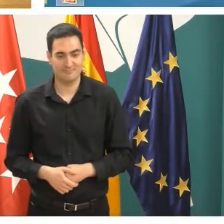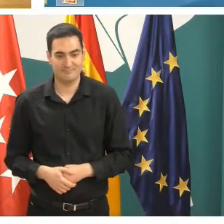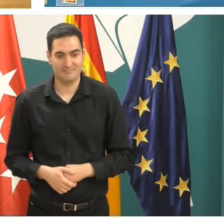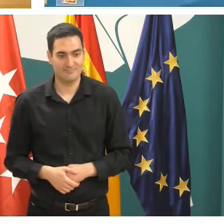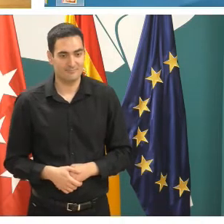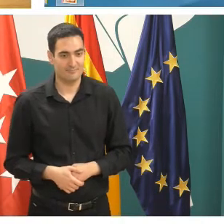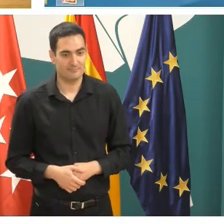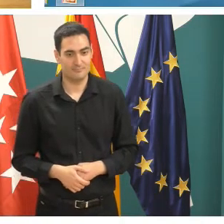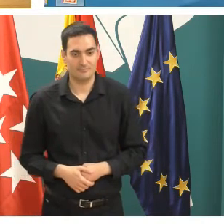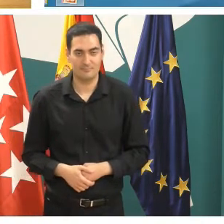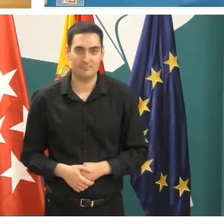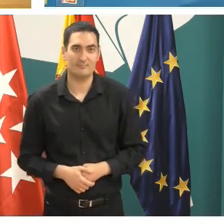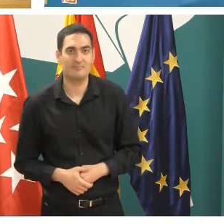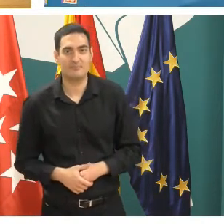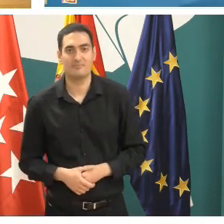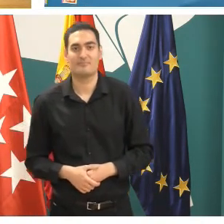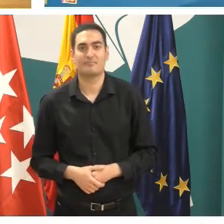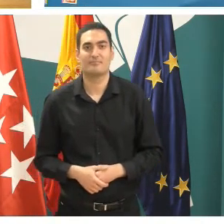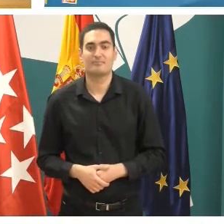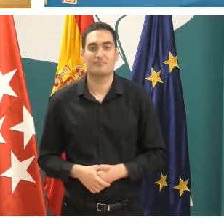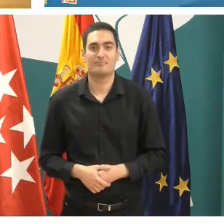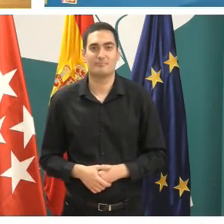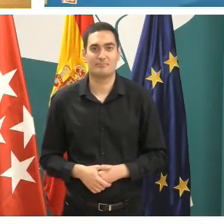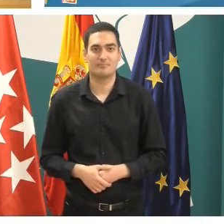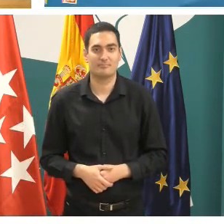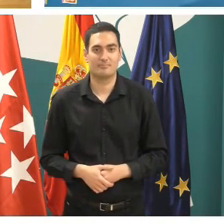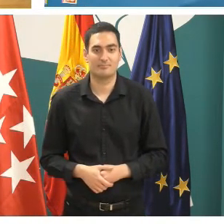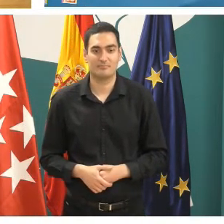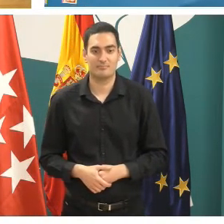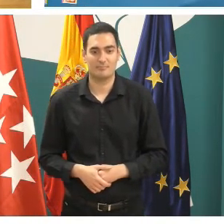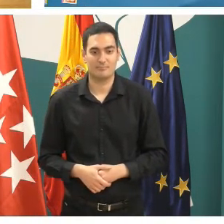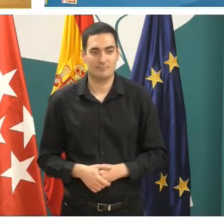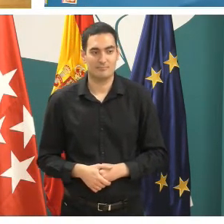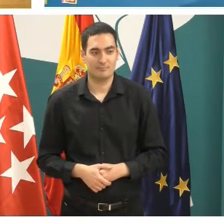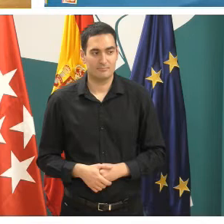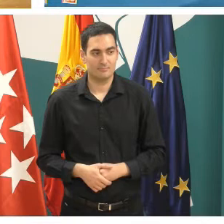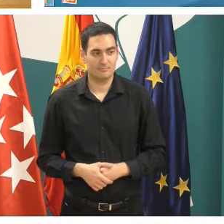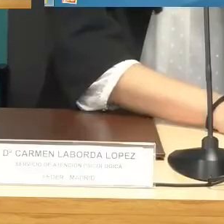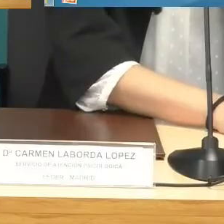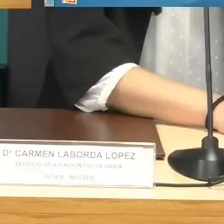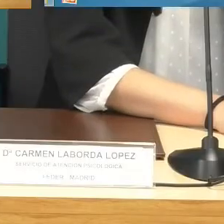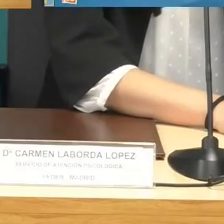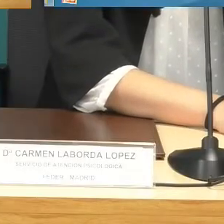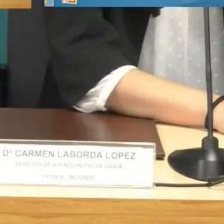Un segundito. Que me voy.